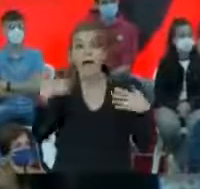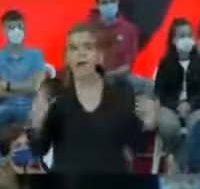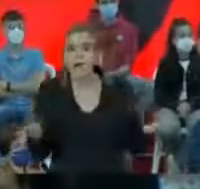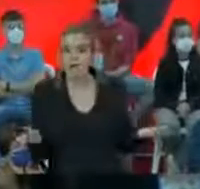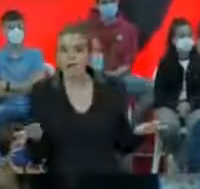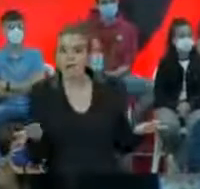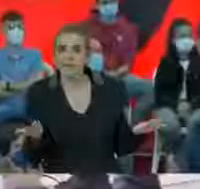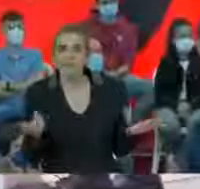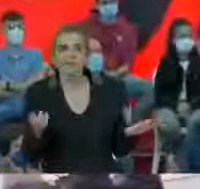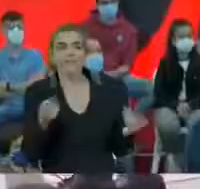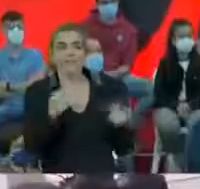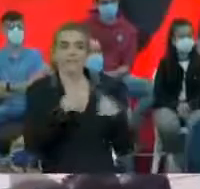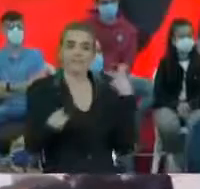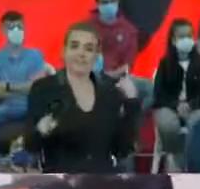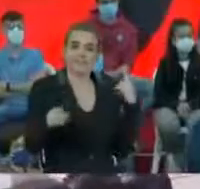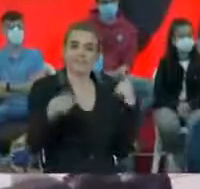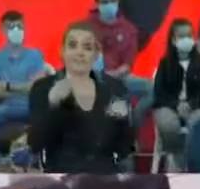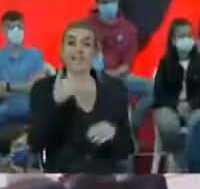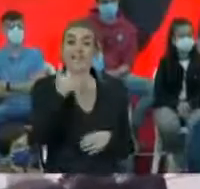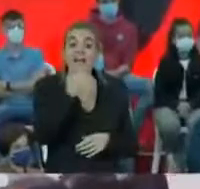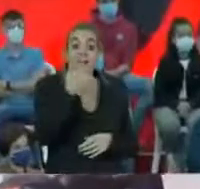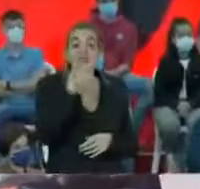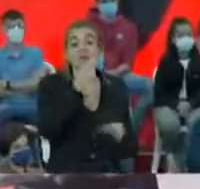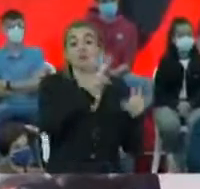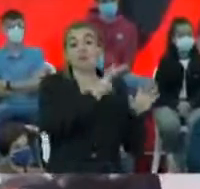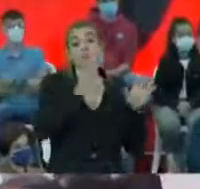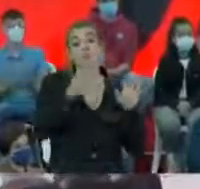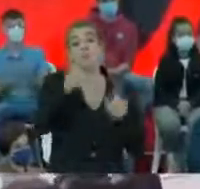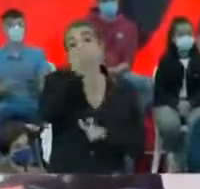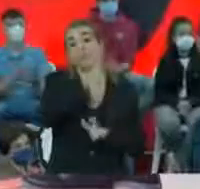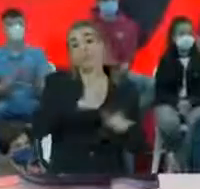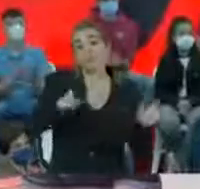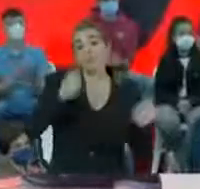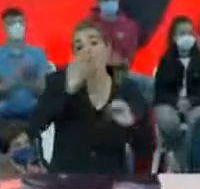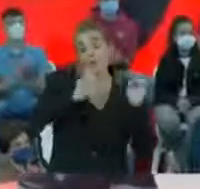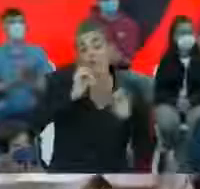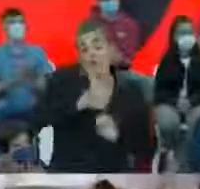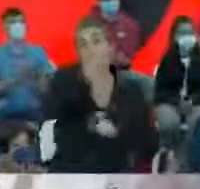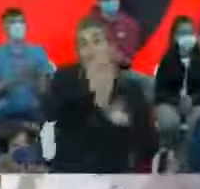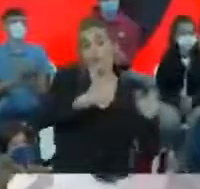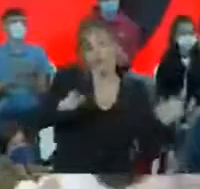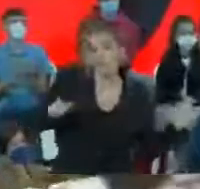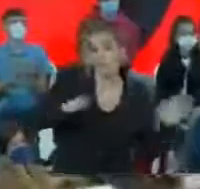al 70, tenemos casi el 88% de la población